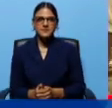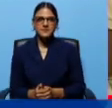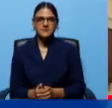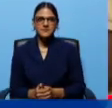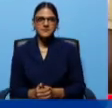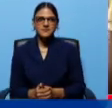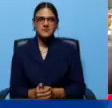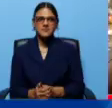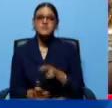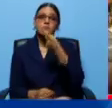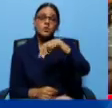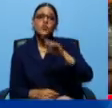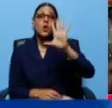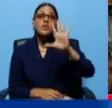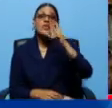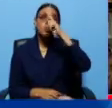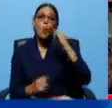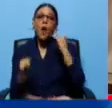Bien. Quinto año.